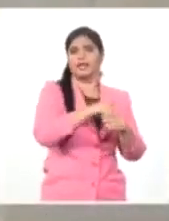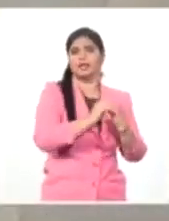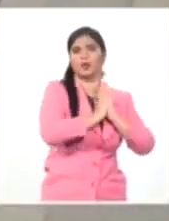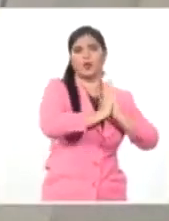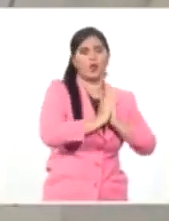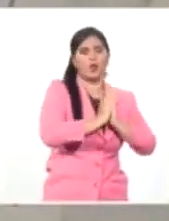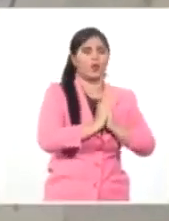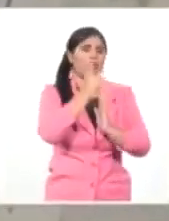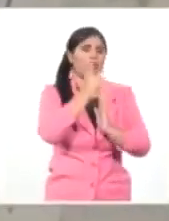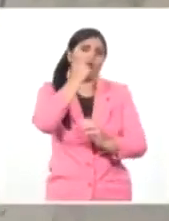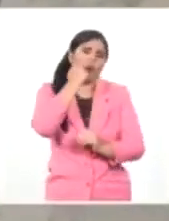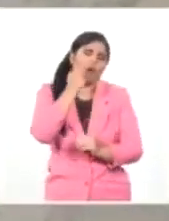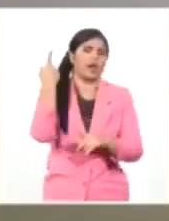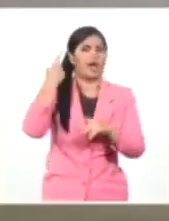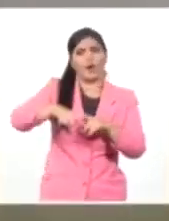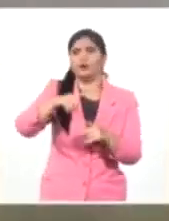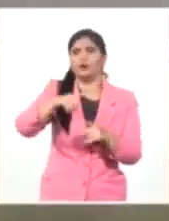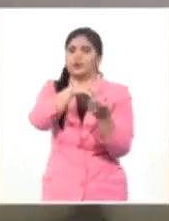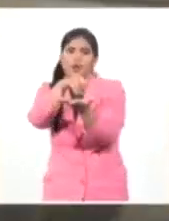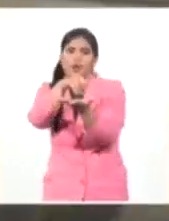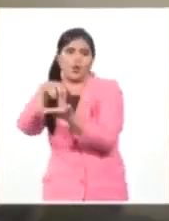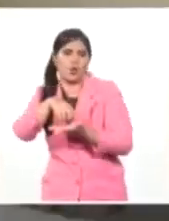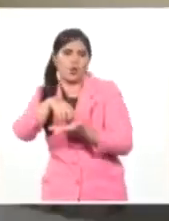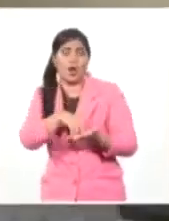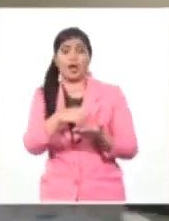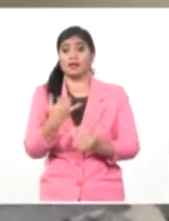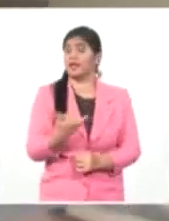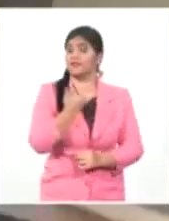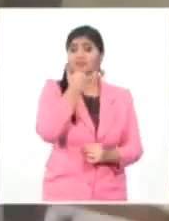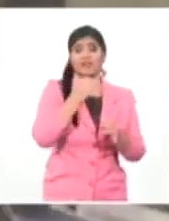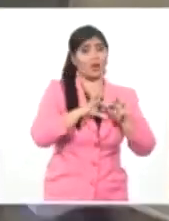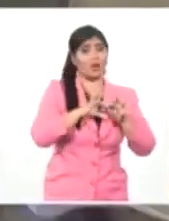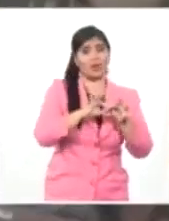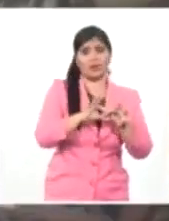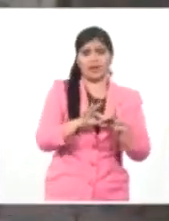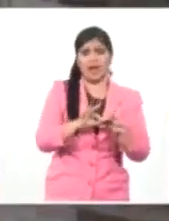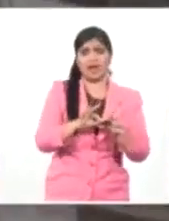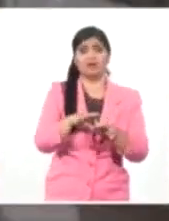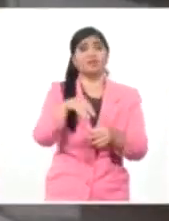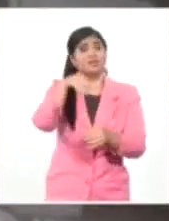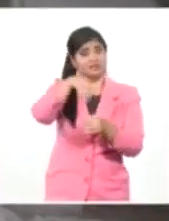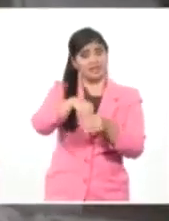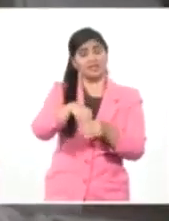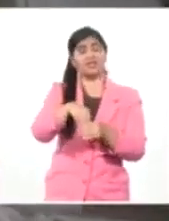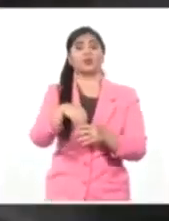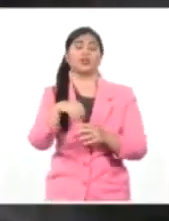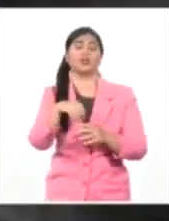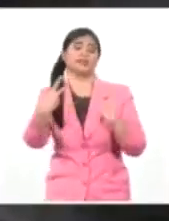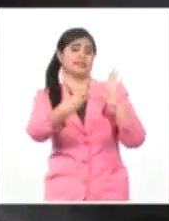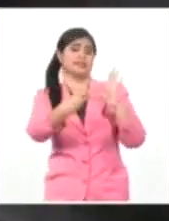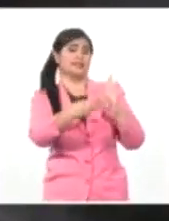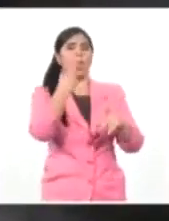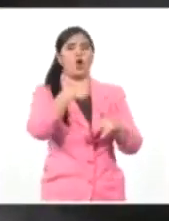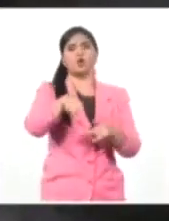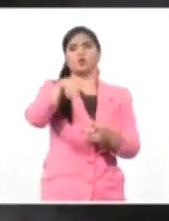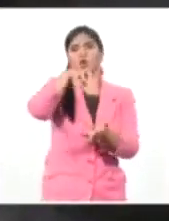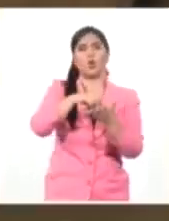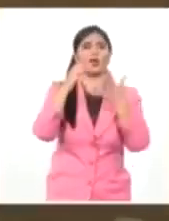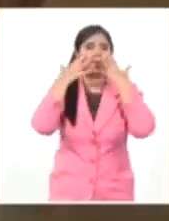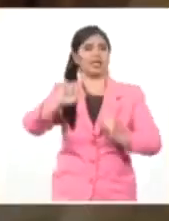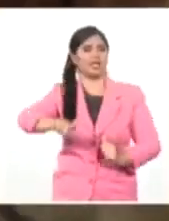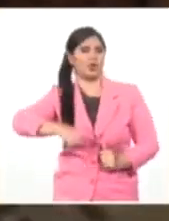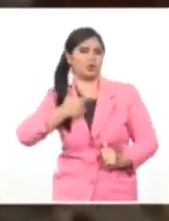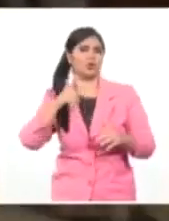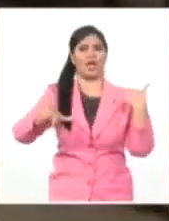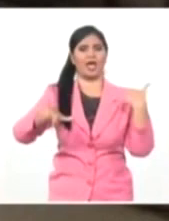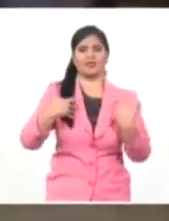Damasco, los institutos intermedios de artes aplicadas y de arqueología, y un centro cultural. La ministra